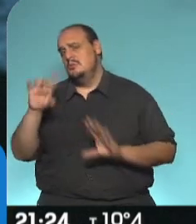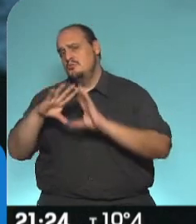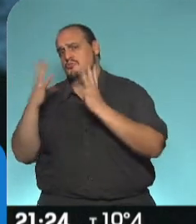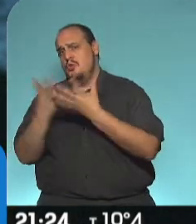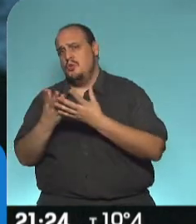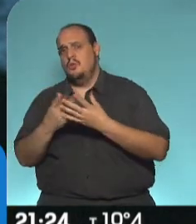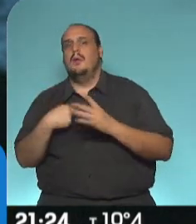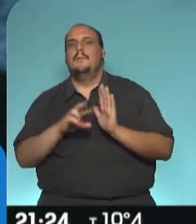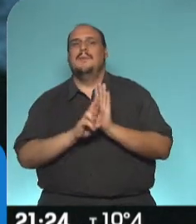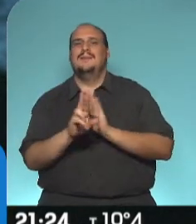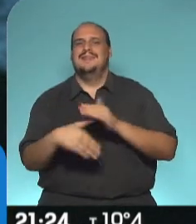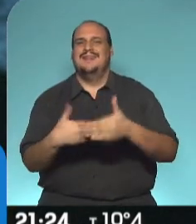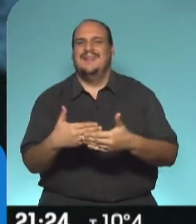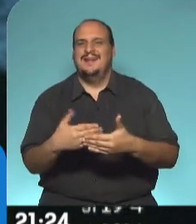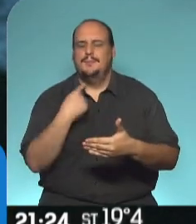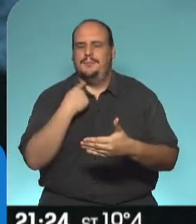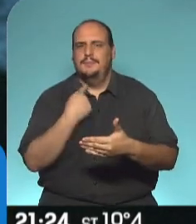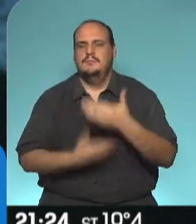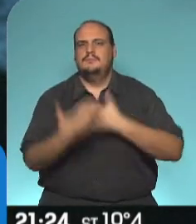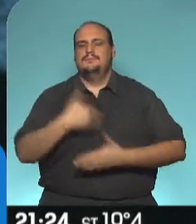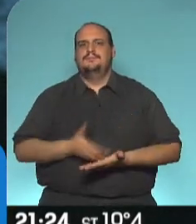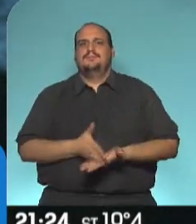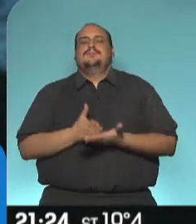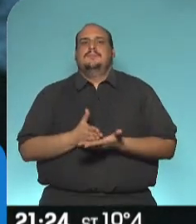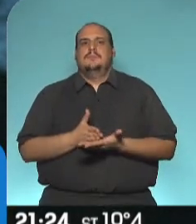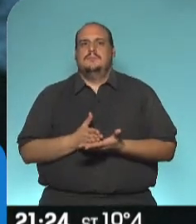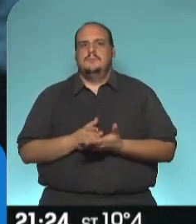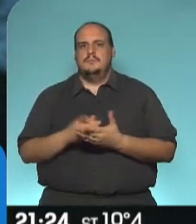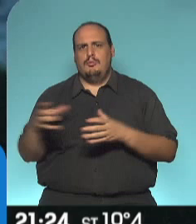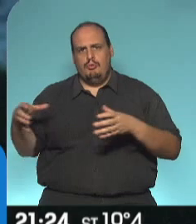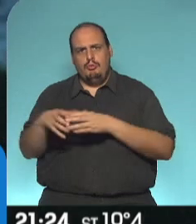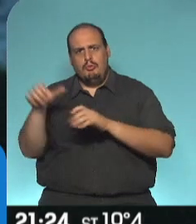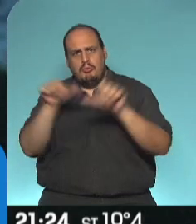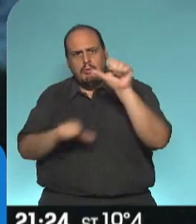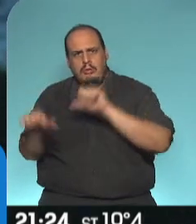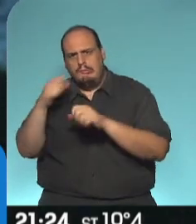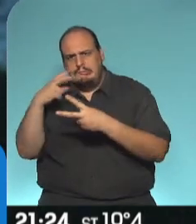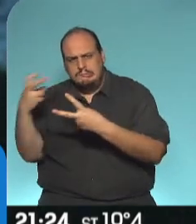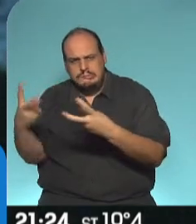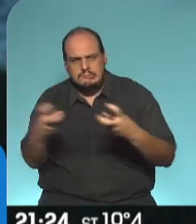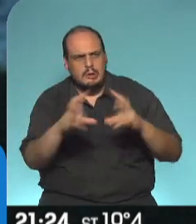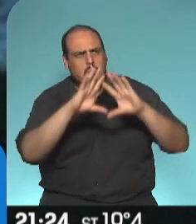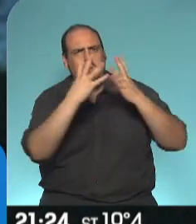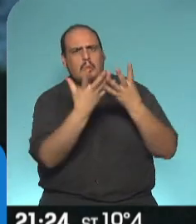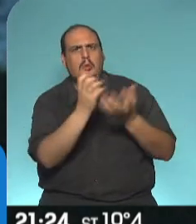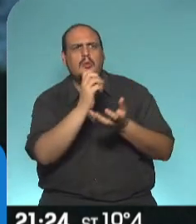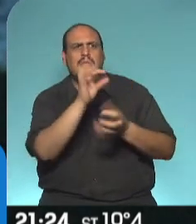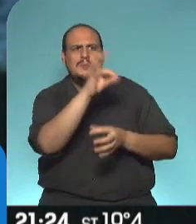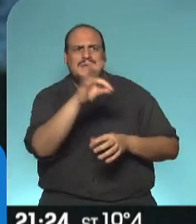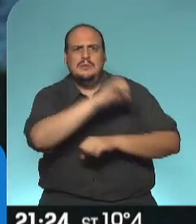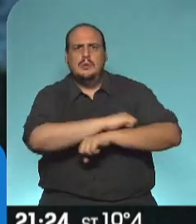nuevo que se está que los científicos le están conociendo también que se comportan diferentes maneras en diferentes lugares del mundo entonces